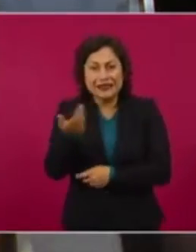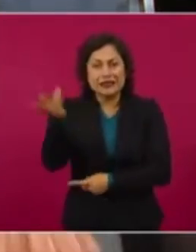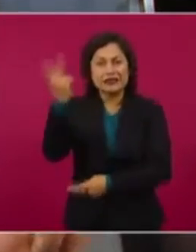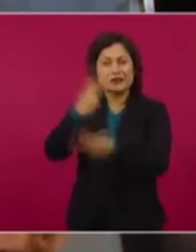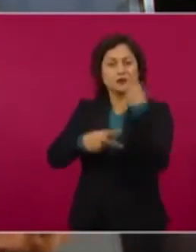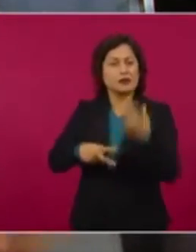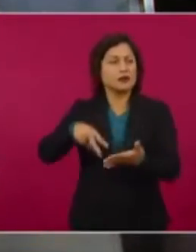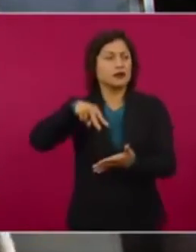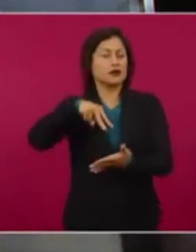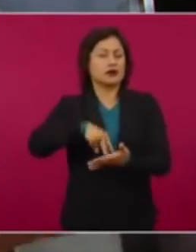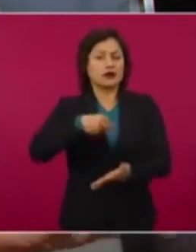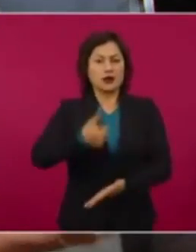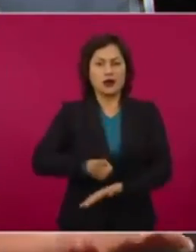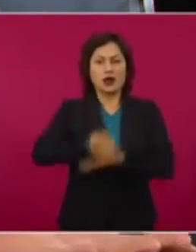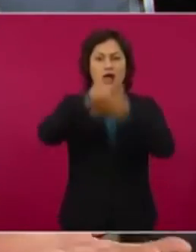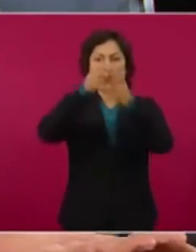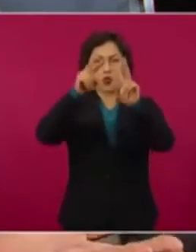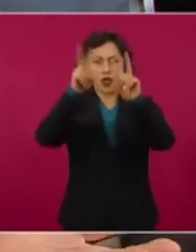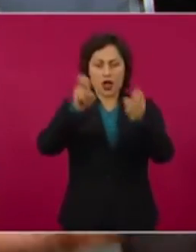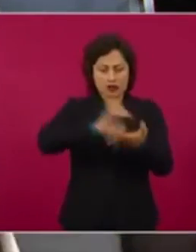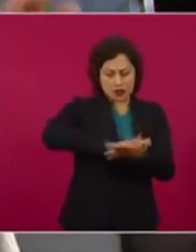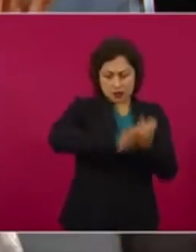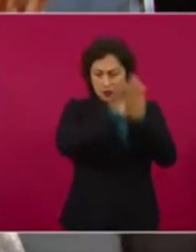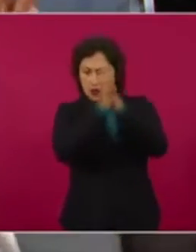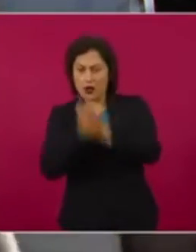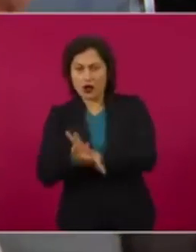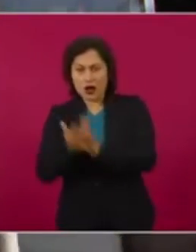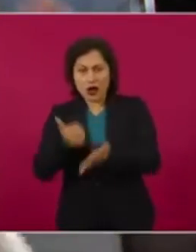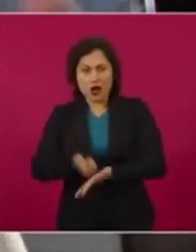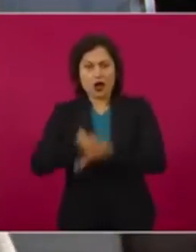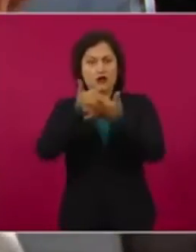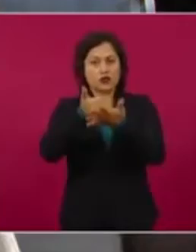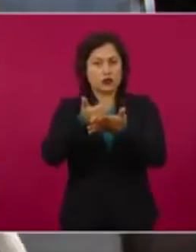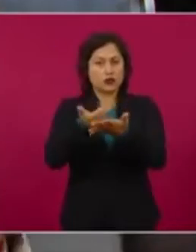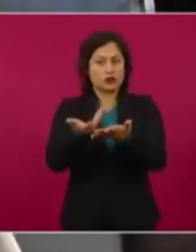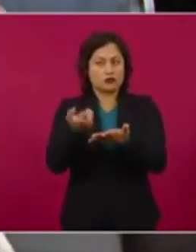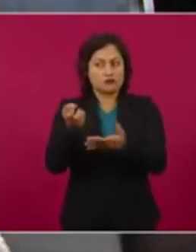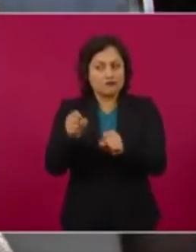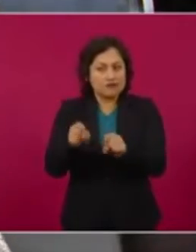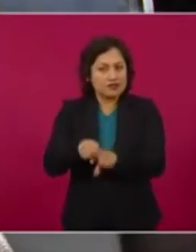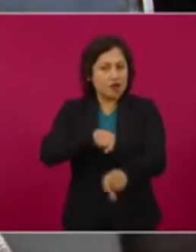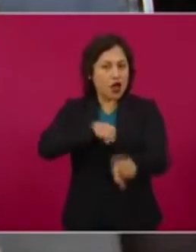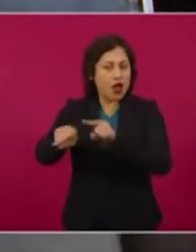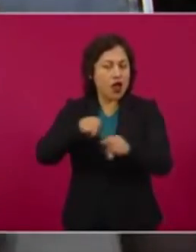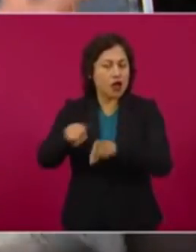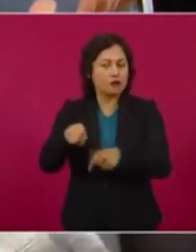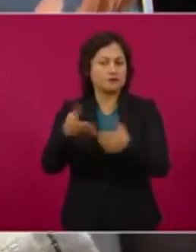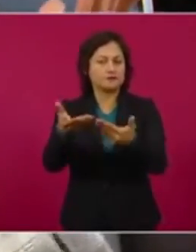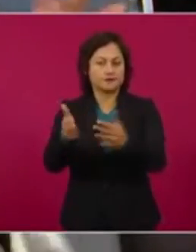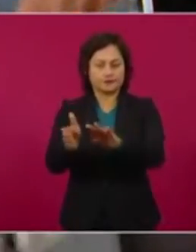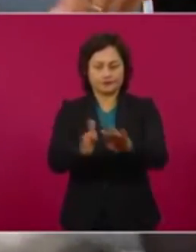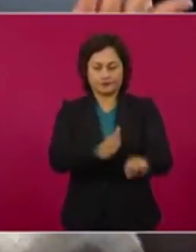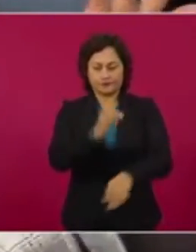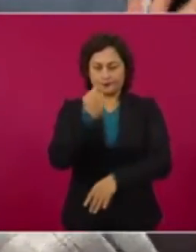un poco en esta transformación. En octubre del 2009